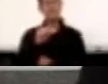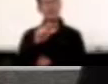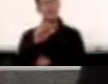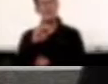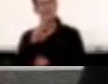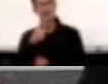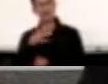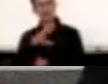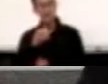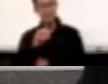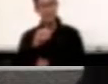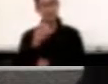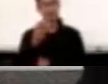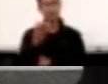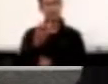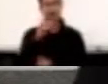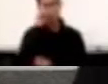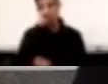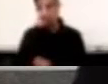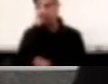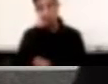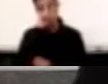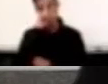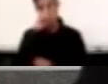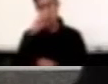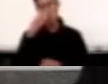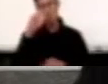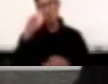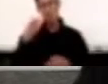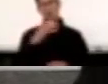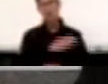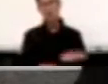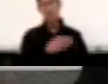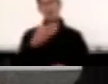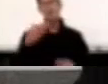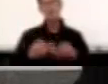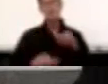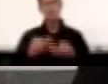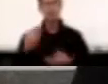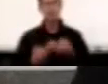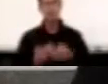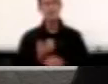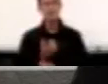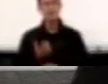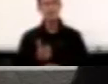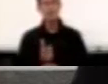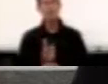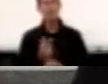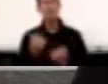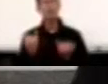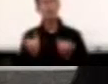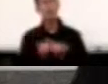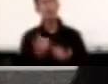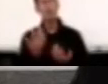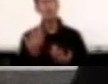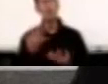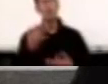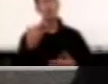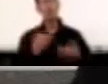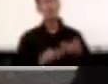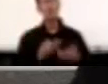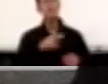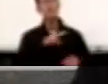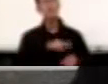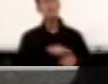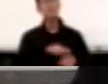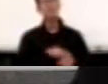consejero del Poder Judicial del Estado de Guanajuato. De igual forma también al juez y doctor Gilberto